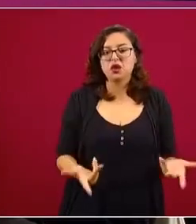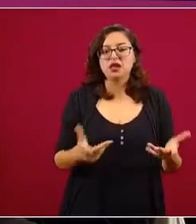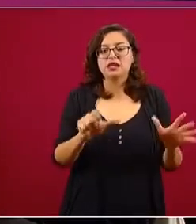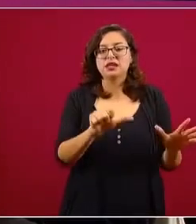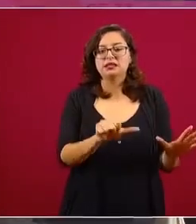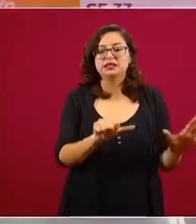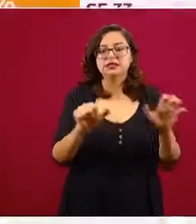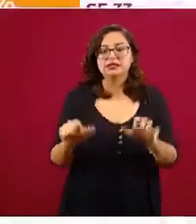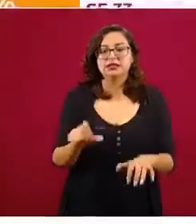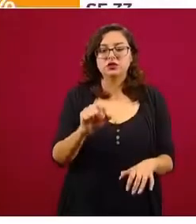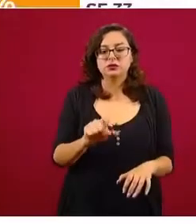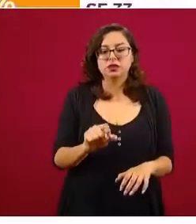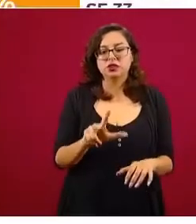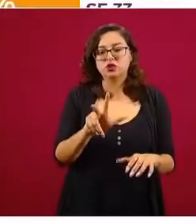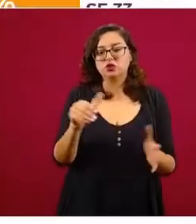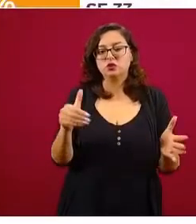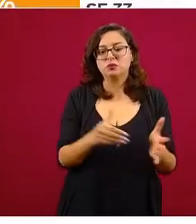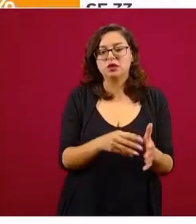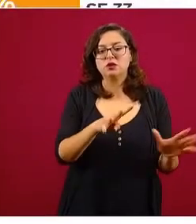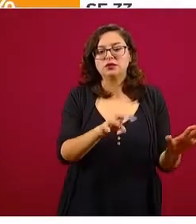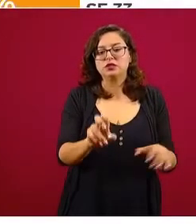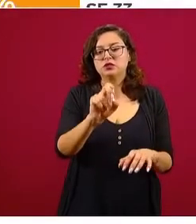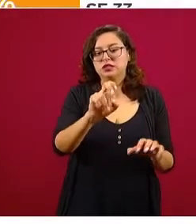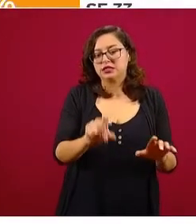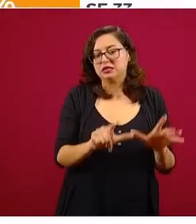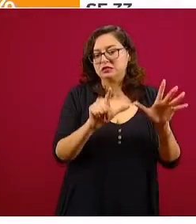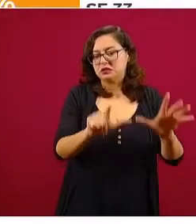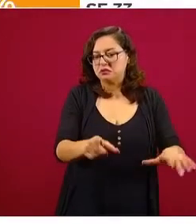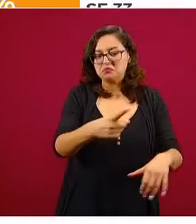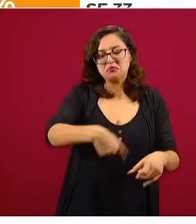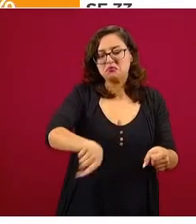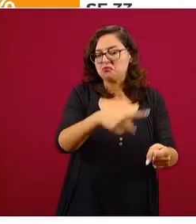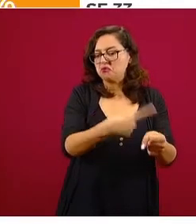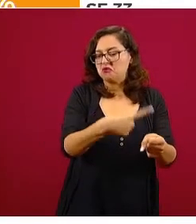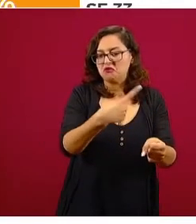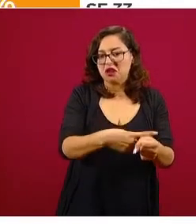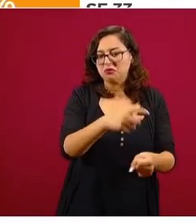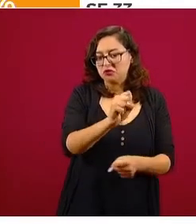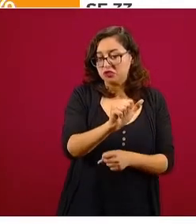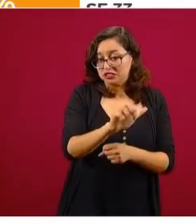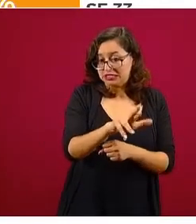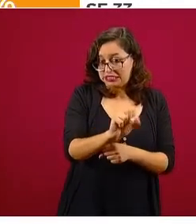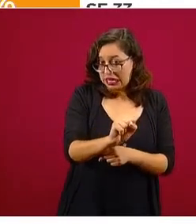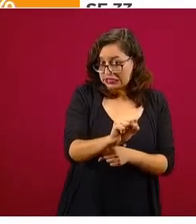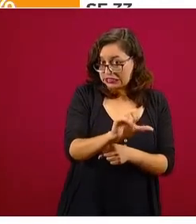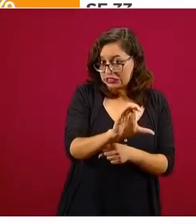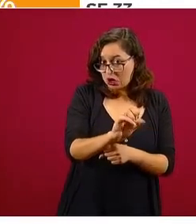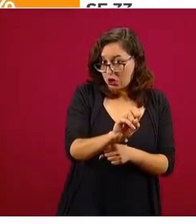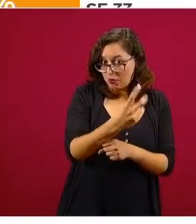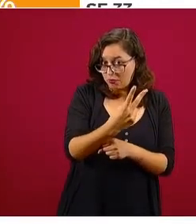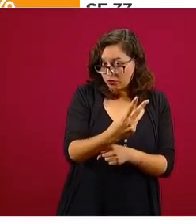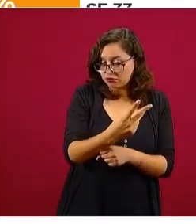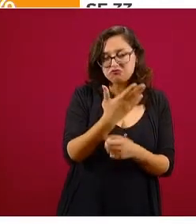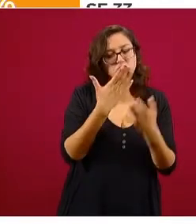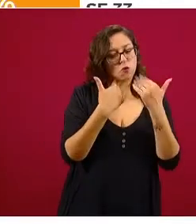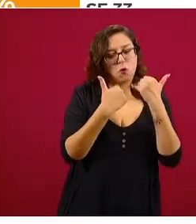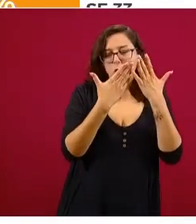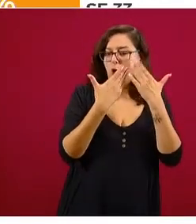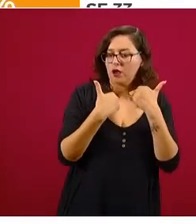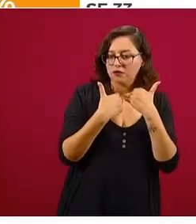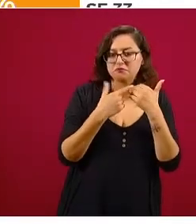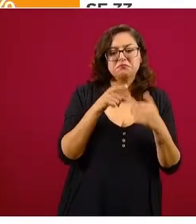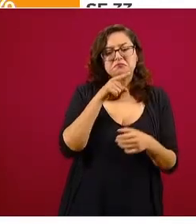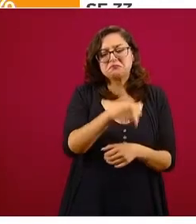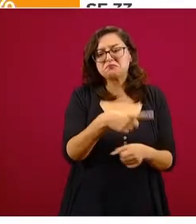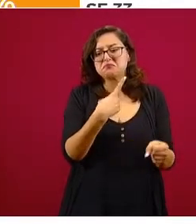628,937, es decir, dio un resultado negativo a la prueba, no se encontró virus SARS-CoV-2 en sus vías respiratorias, por lo tanto